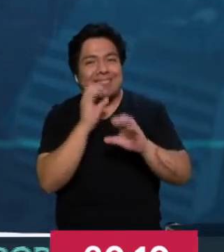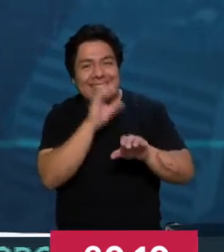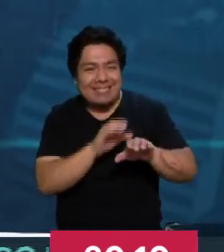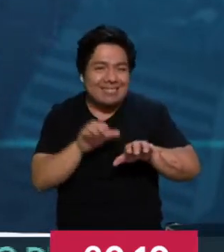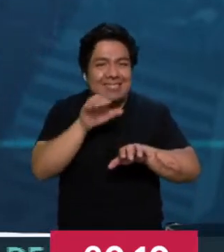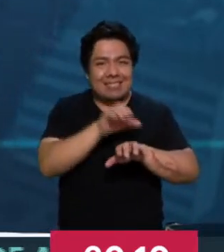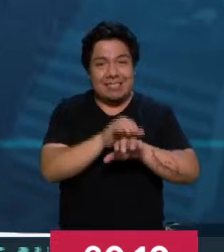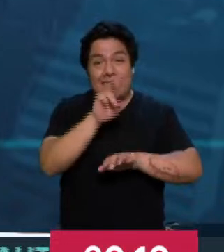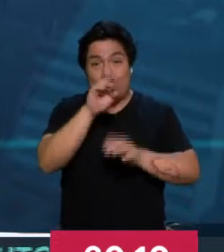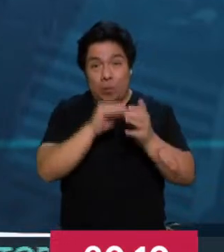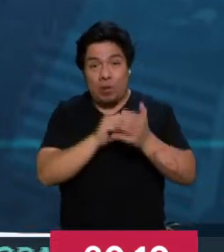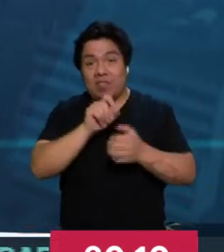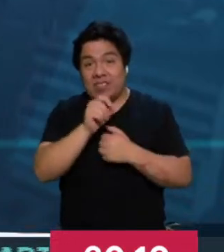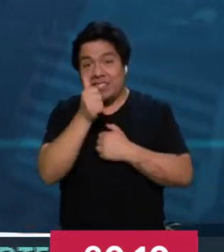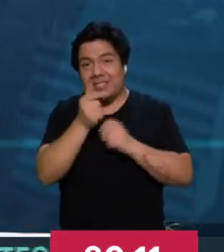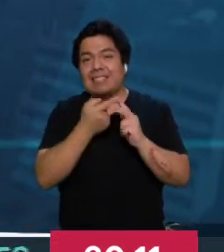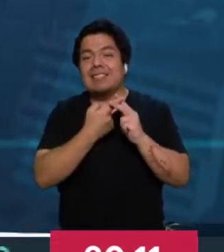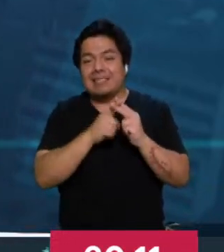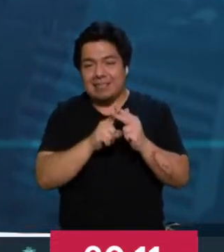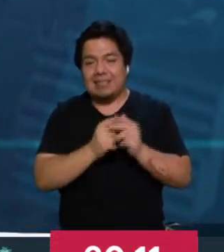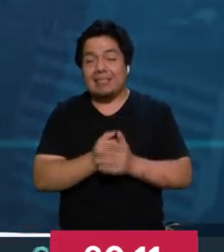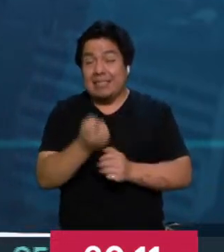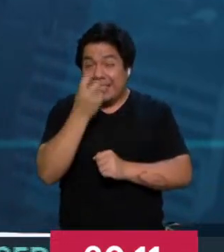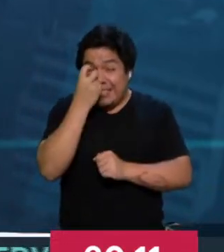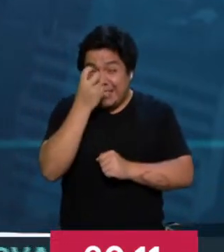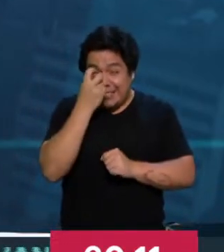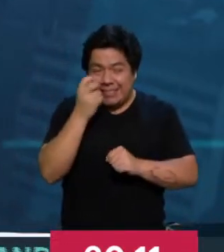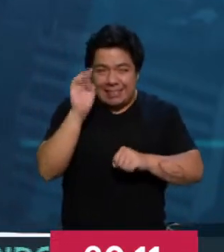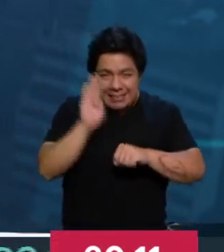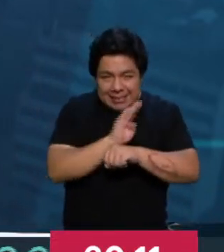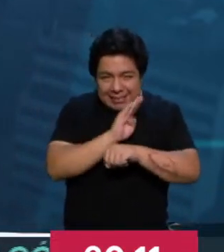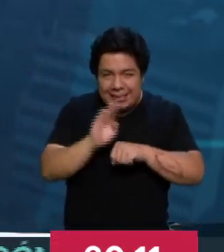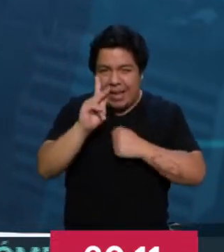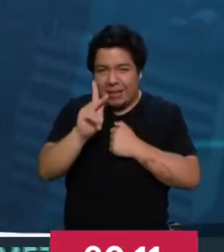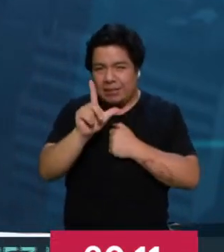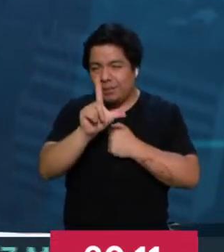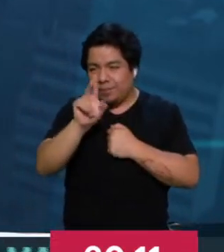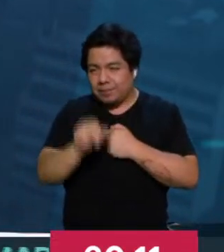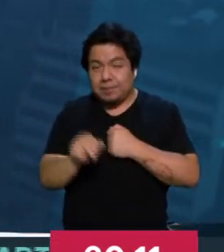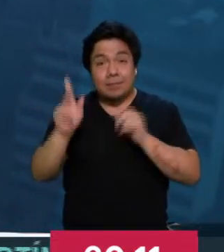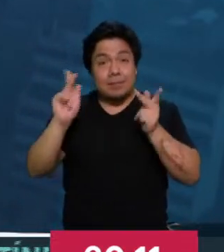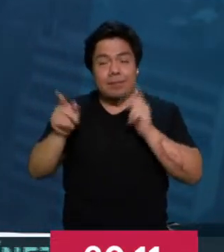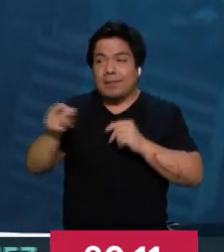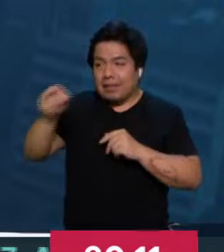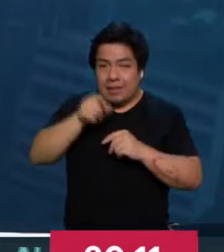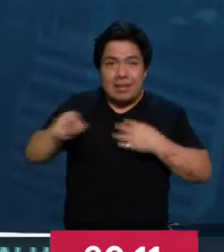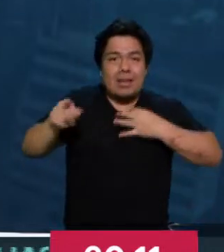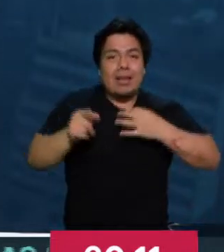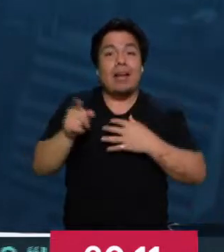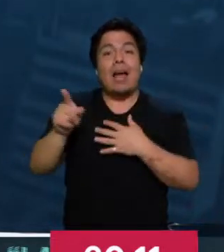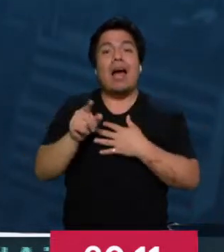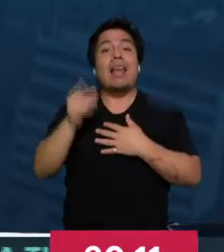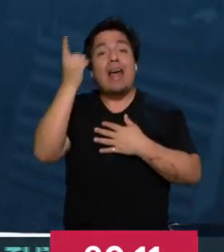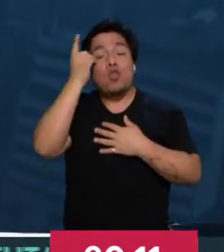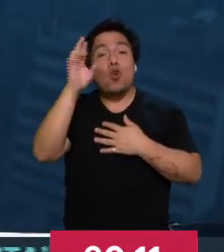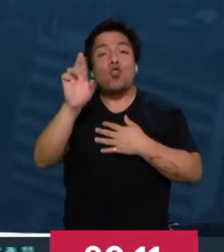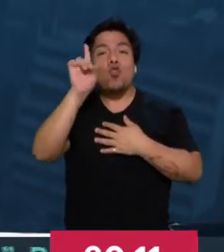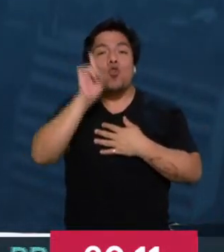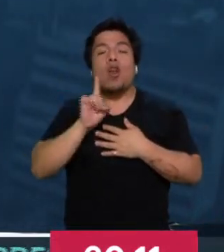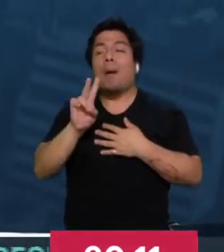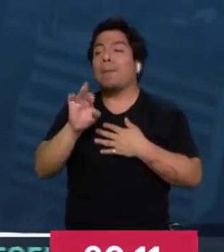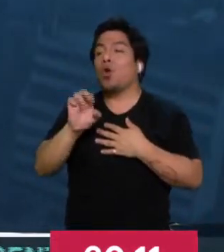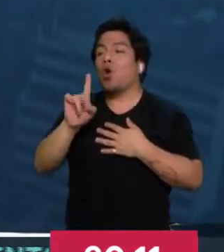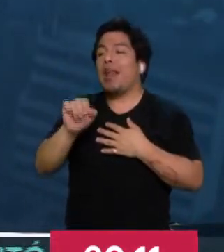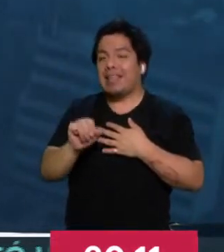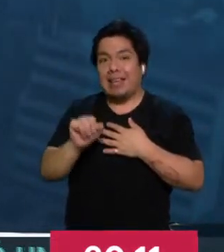operaciones en 2026 y justo para conversar sobre los beneficios del Plan México, saludamos a la doctora Violeta Núñez, economista de la Universidad